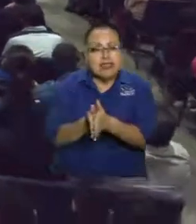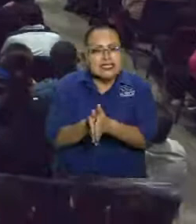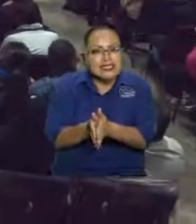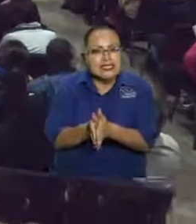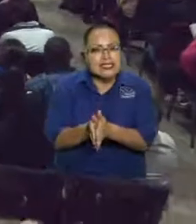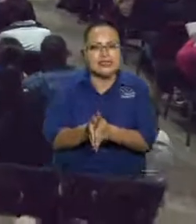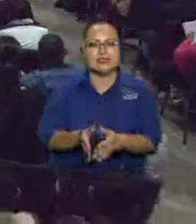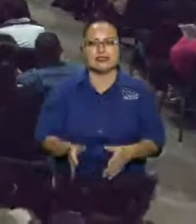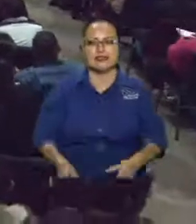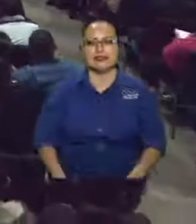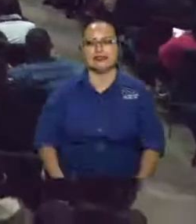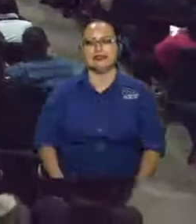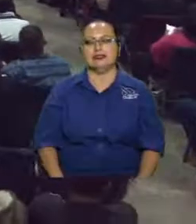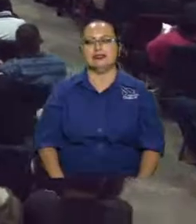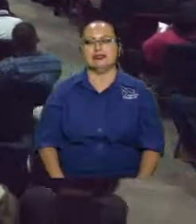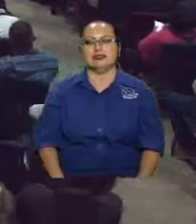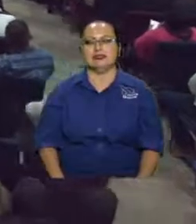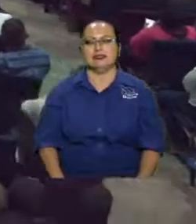que solo se aprovecha.